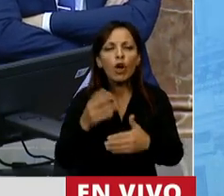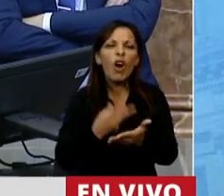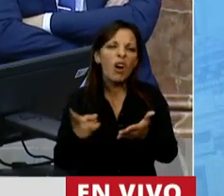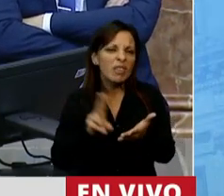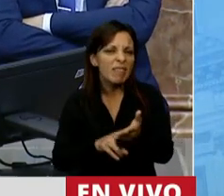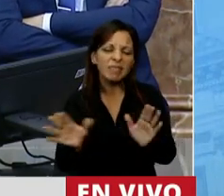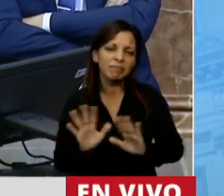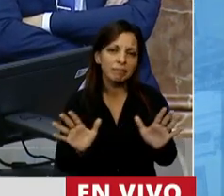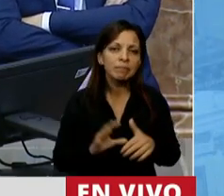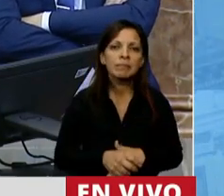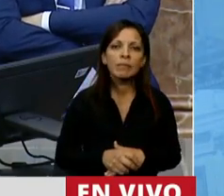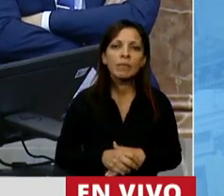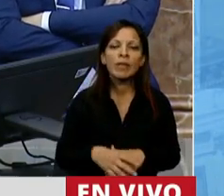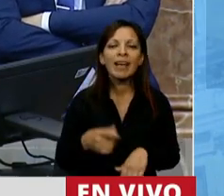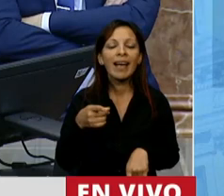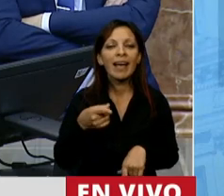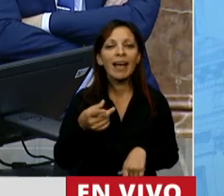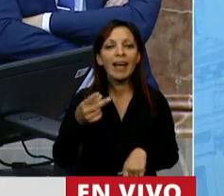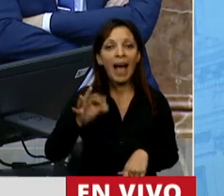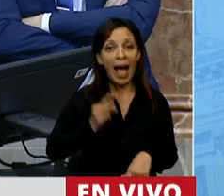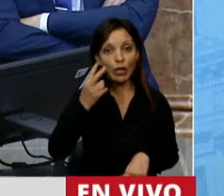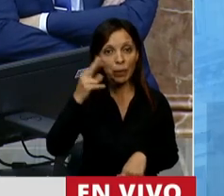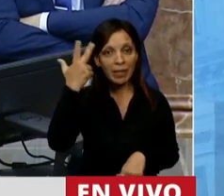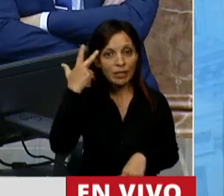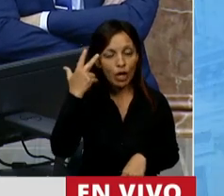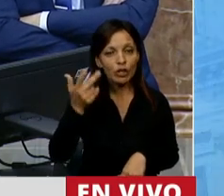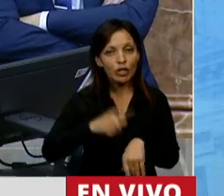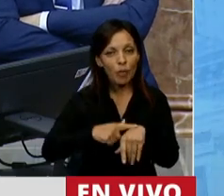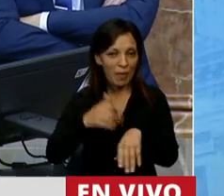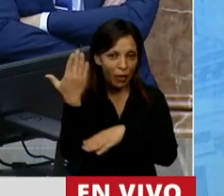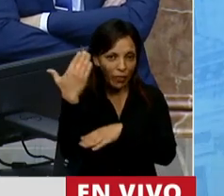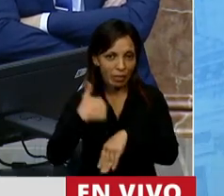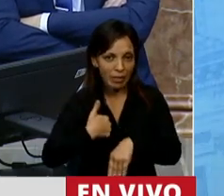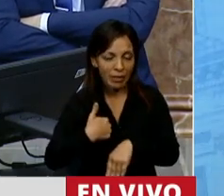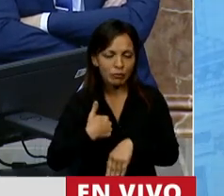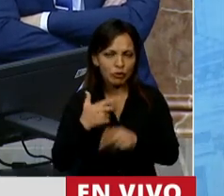nuevo. Miren, yo en el discurso del 2018 dije en un momento,